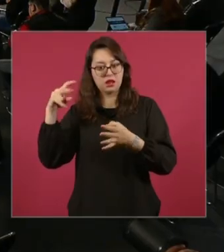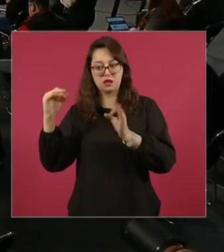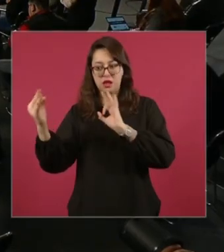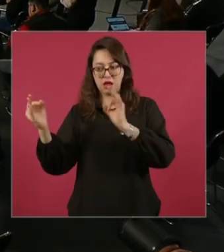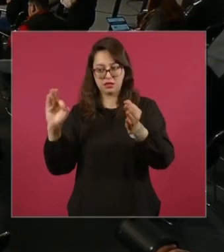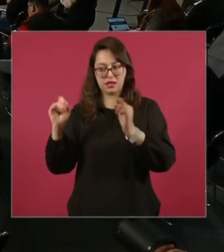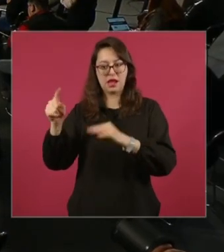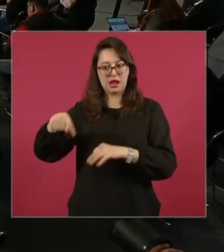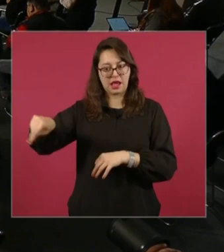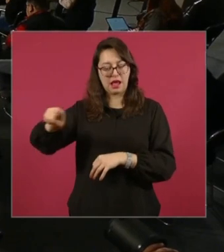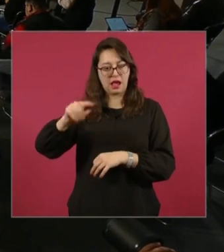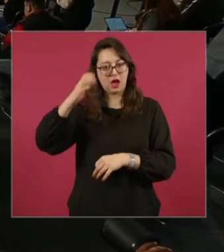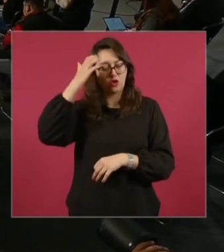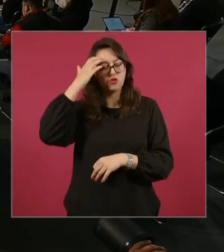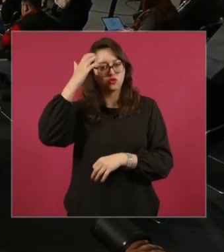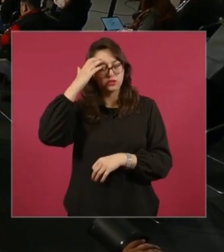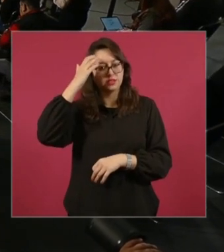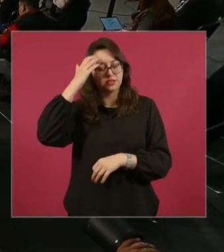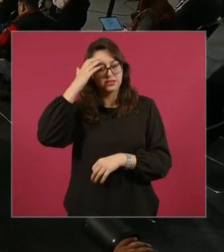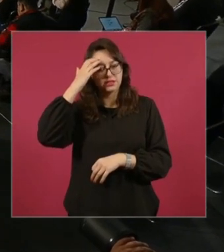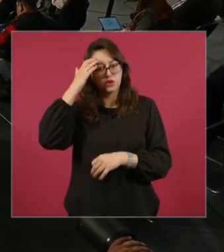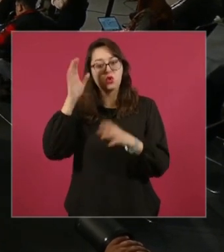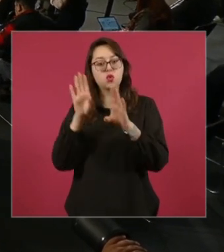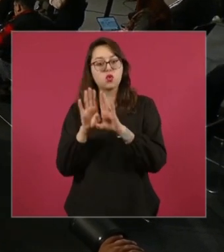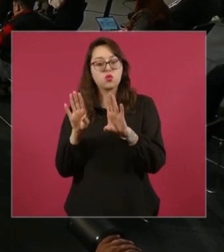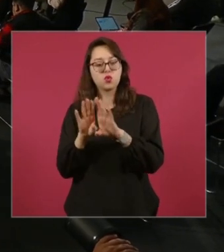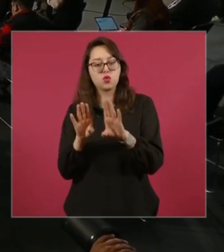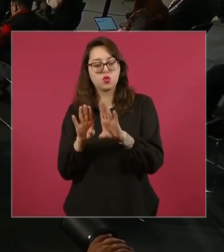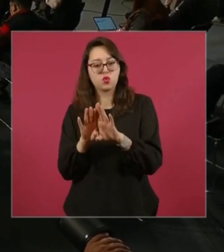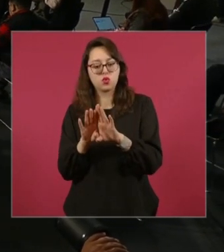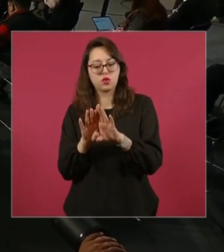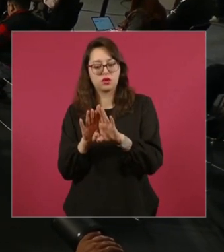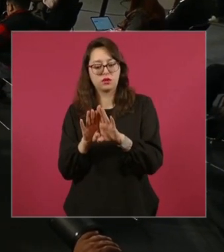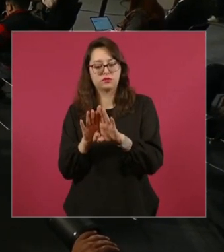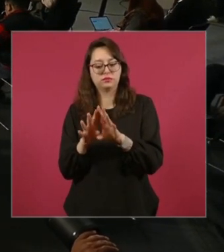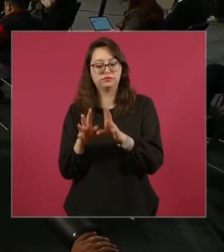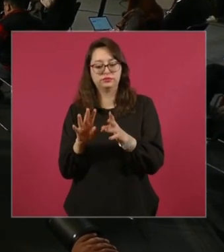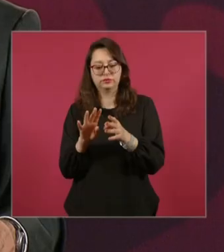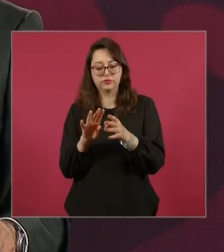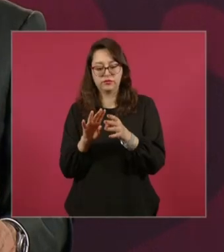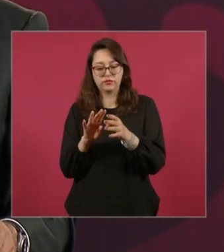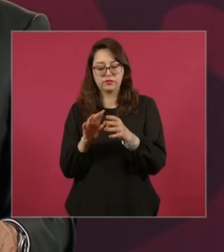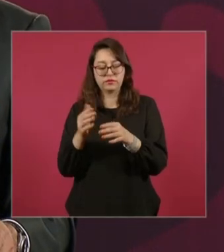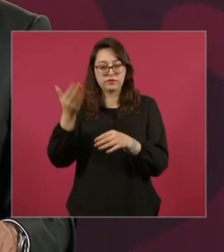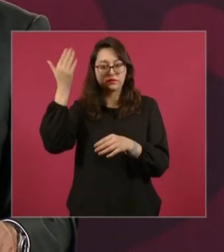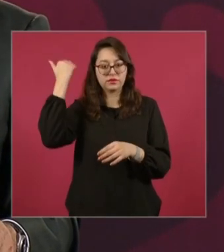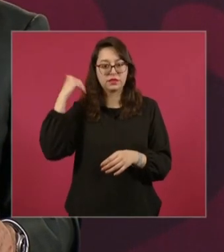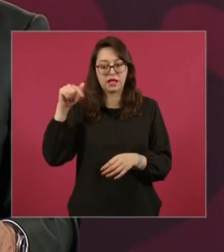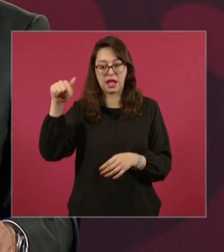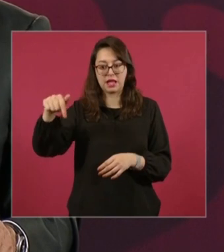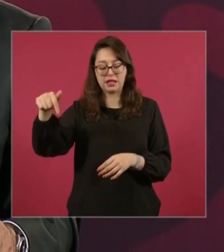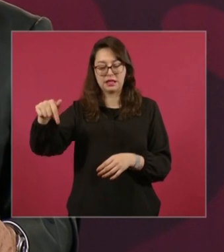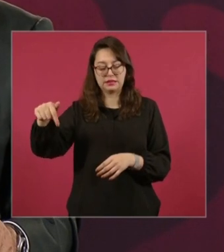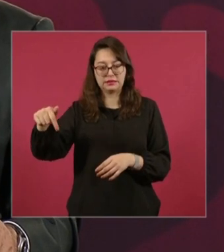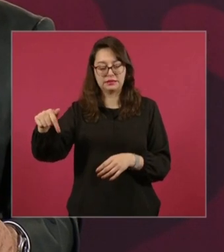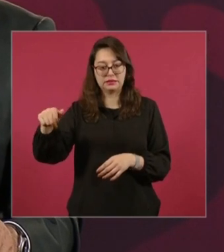de acordar de que se trasladaron, se transportaron grandes